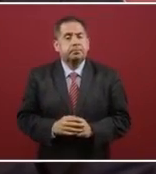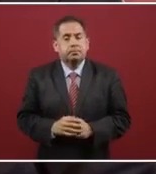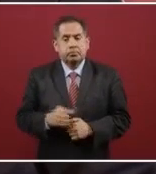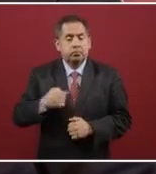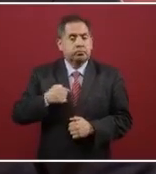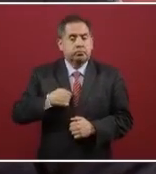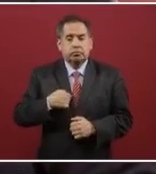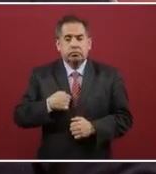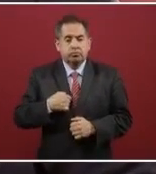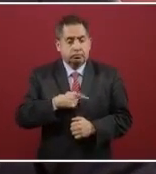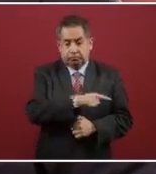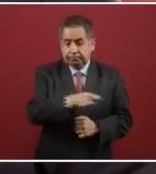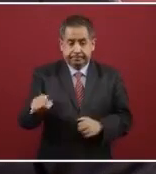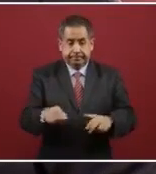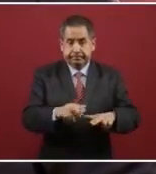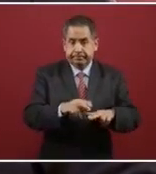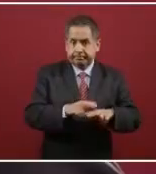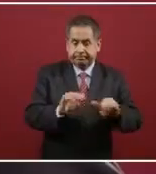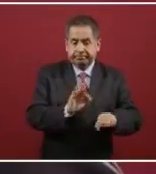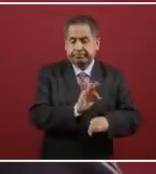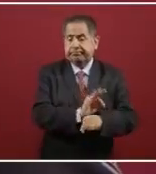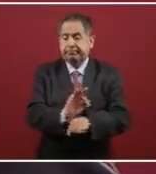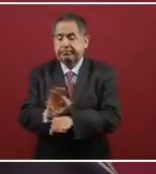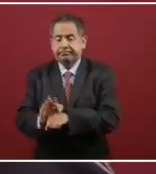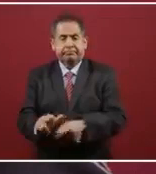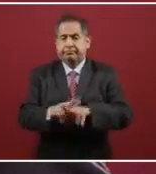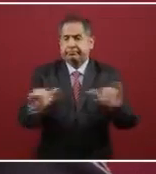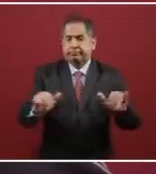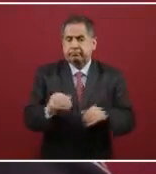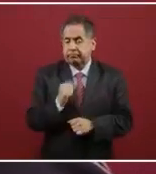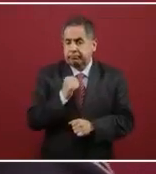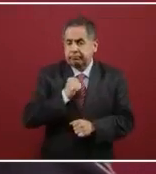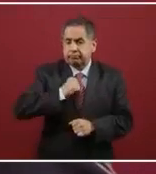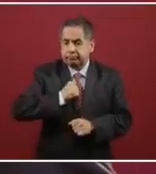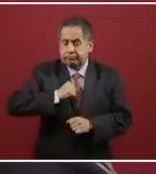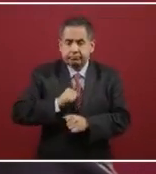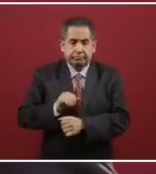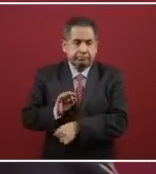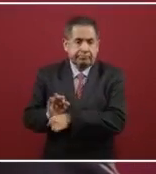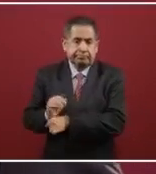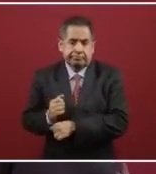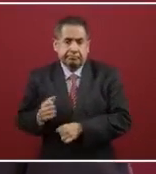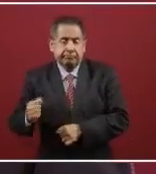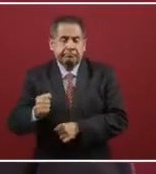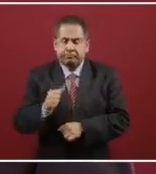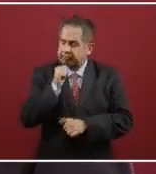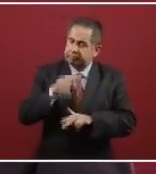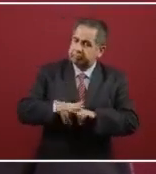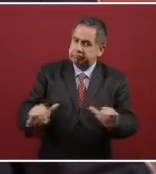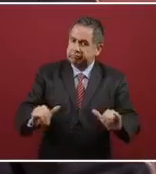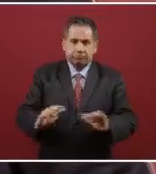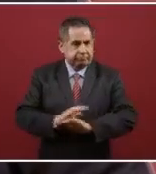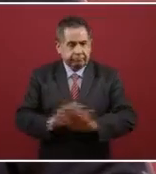no protejo a nadie, ni acepto influyentismo de nadie, ni de